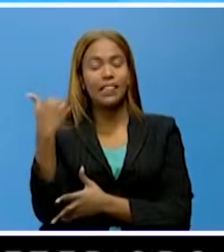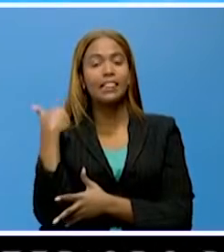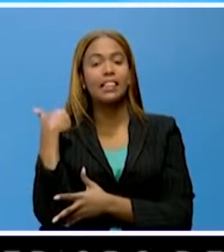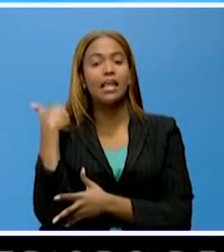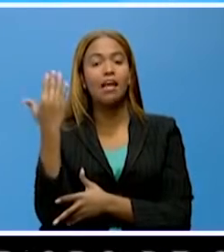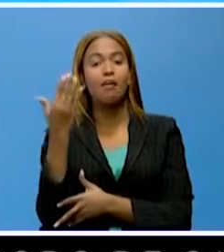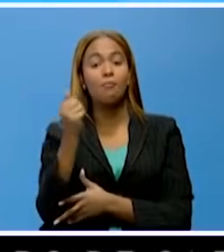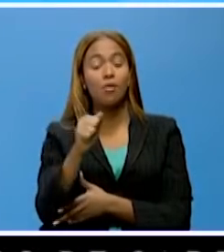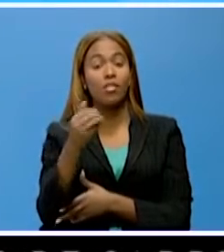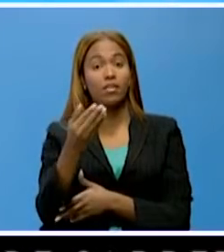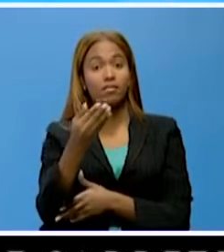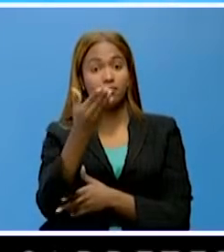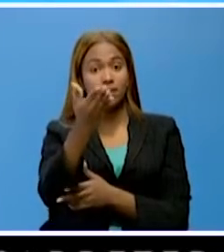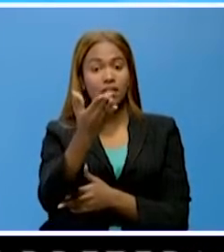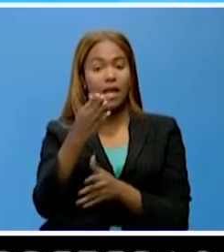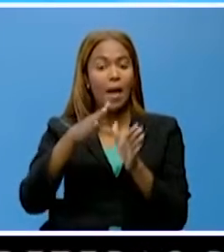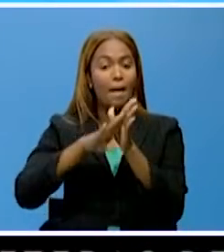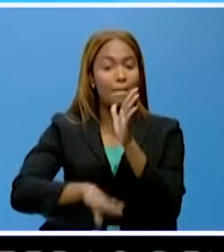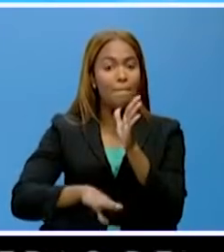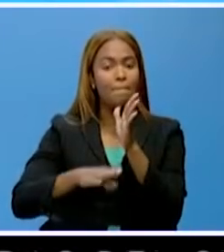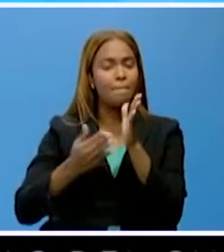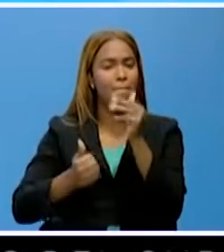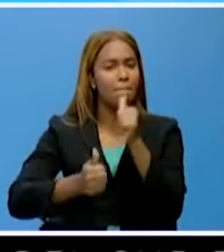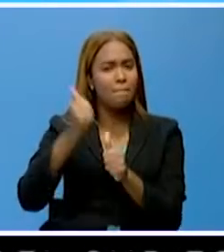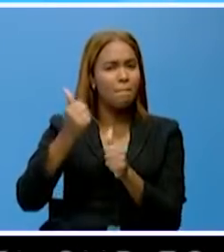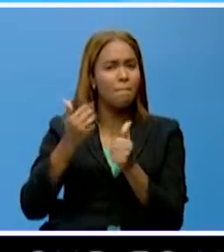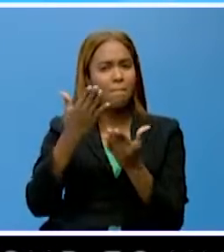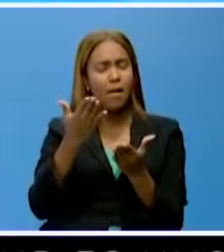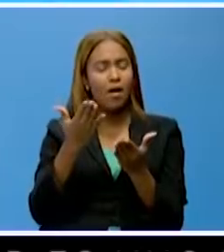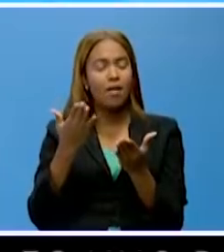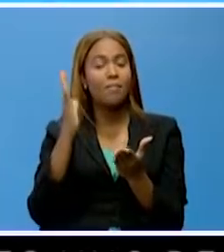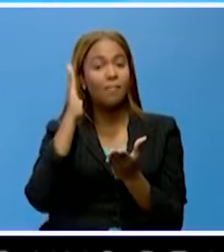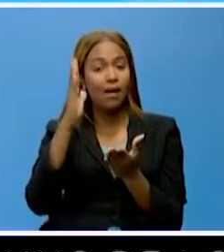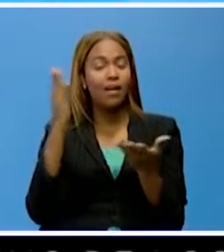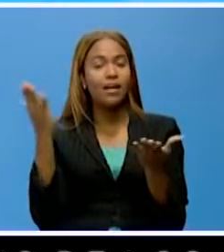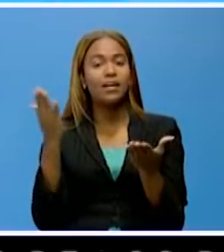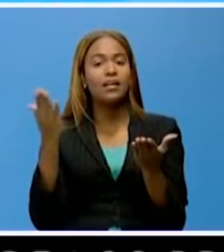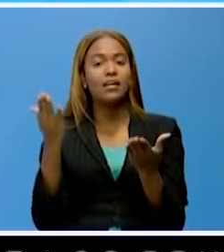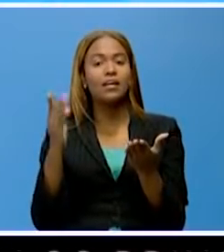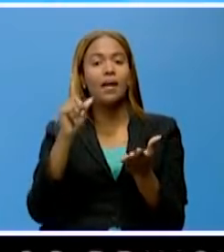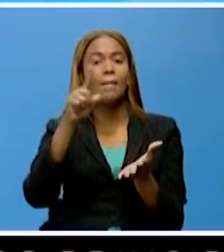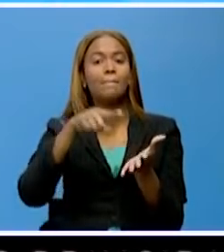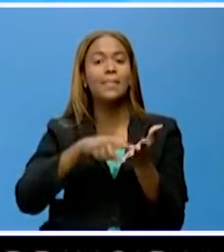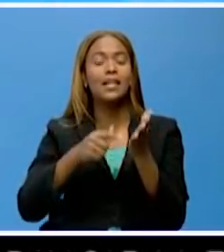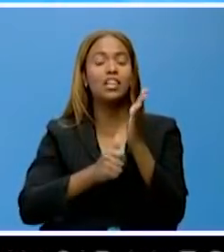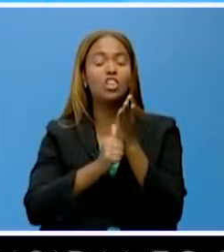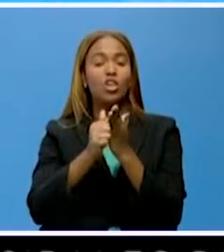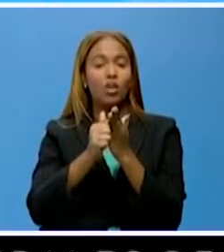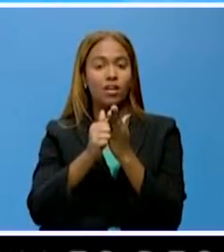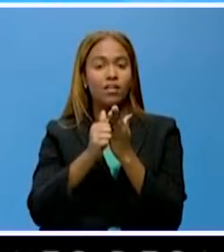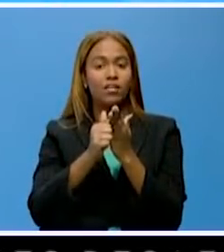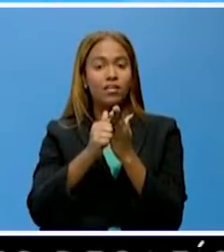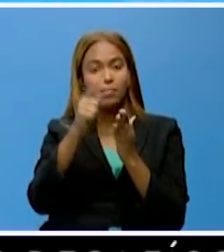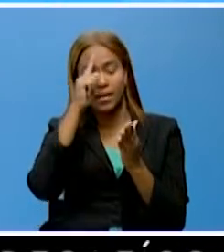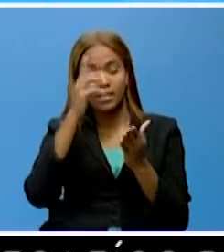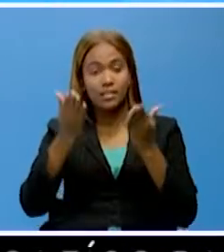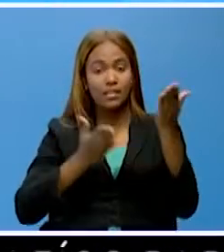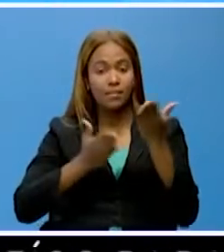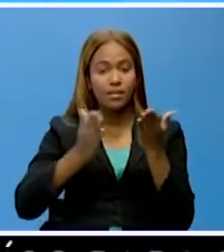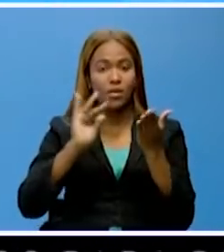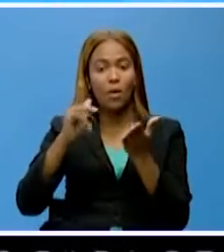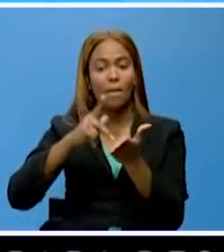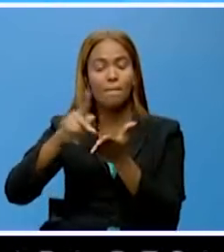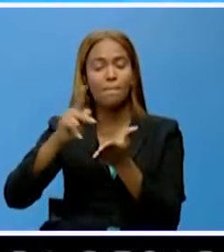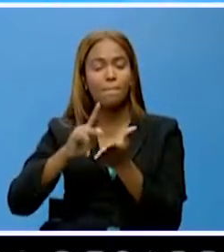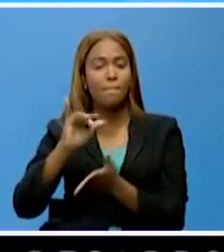una oferta o una rifa, un sorteo de $1,000 en servicios y pago